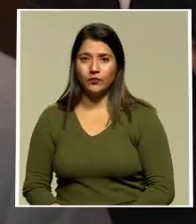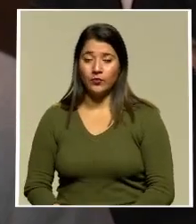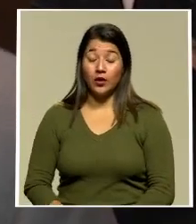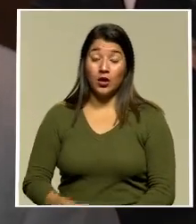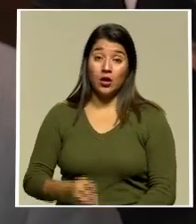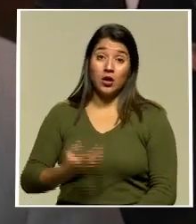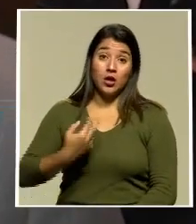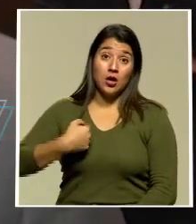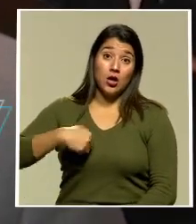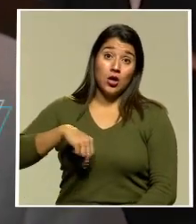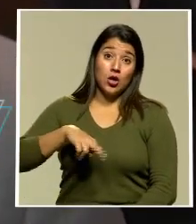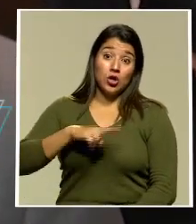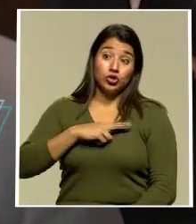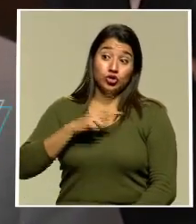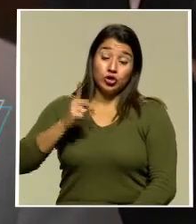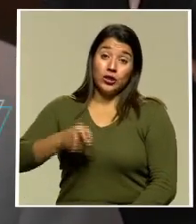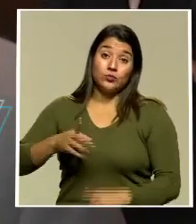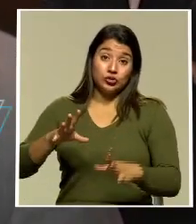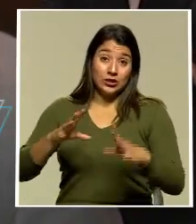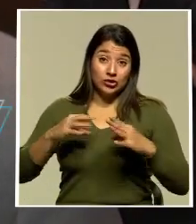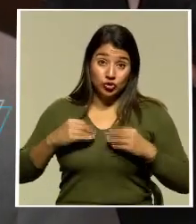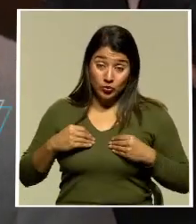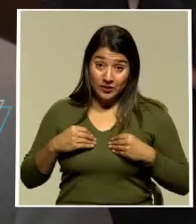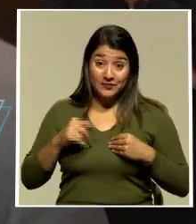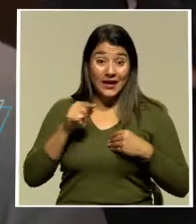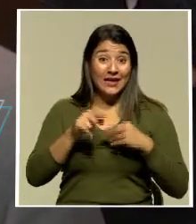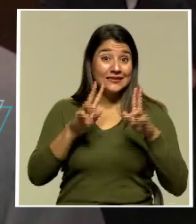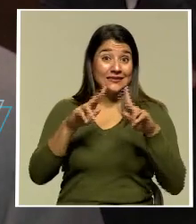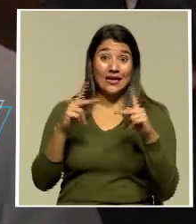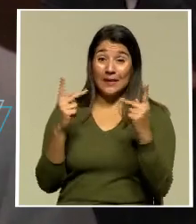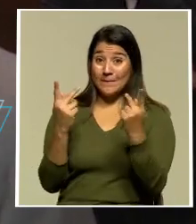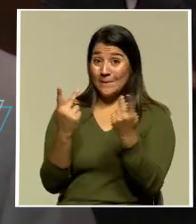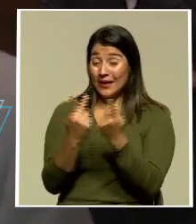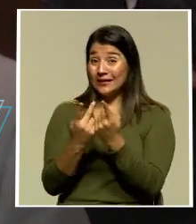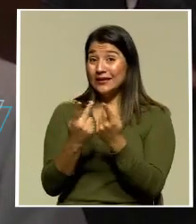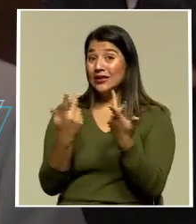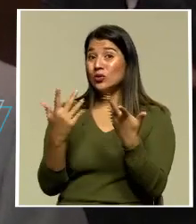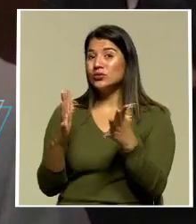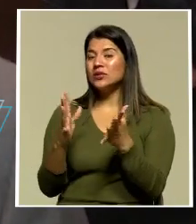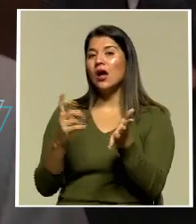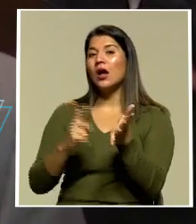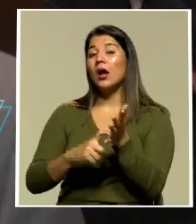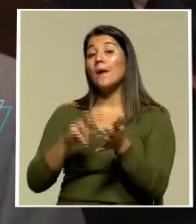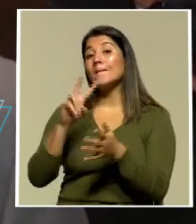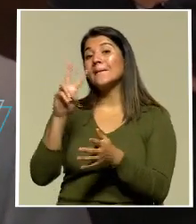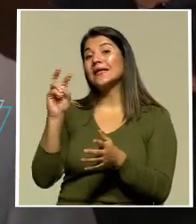asumirlo los dirigentes. Es un partido que acaba de inscribir 20,000 personas que van a